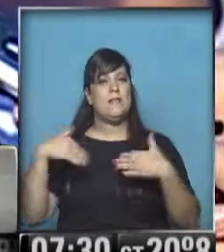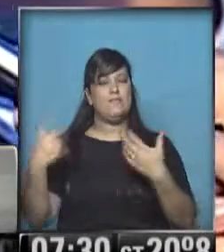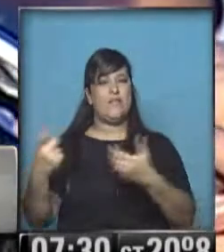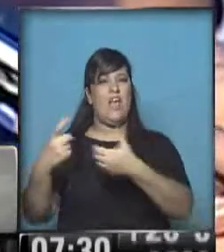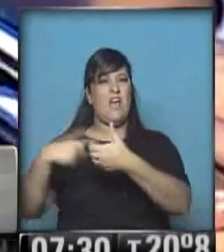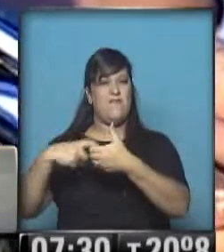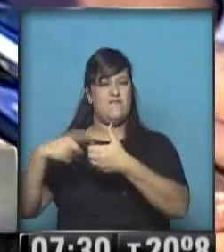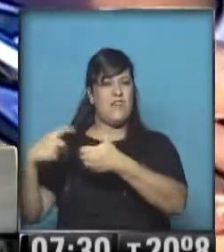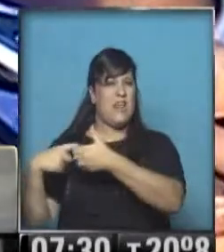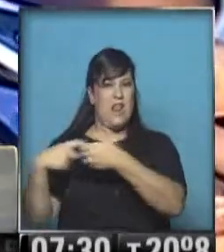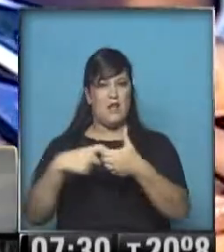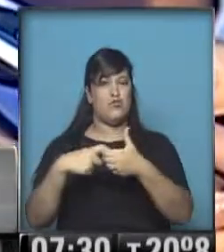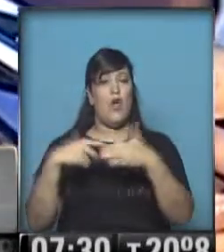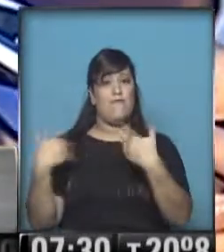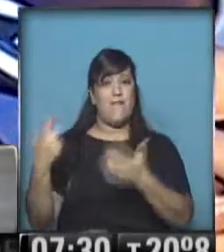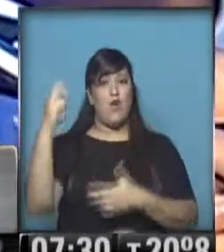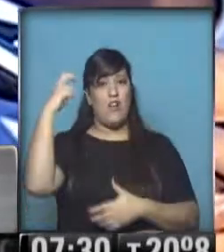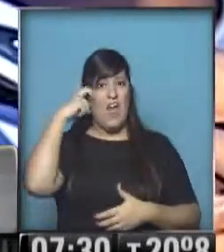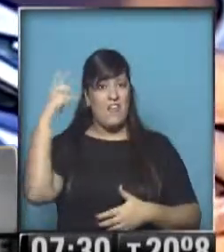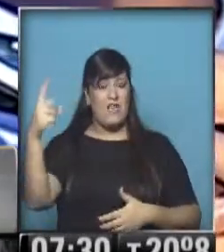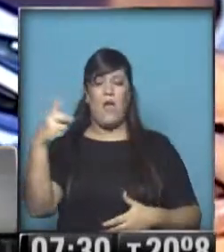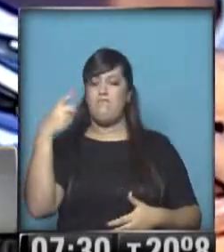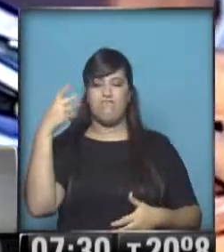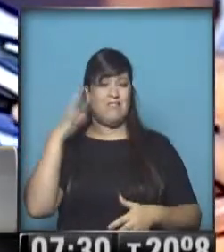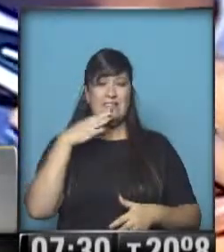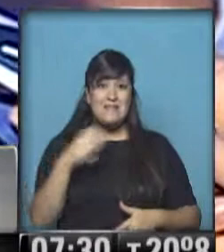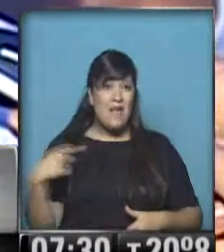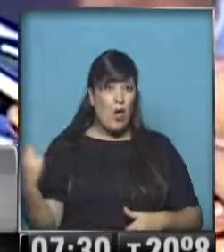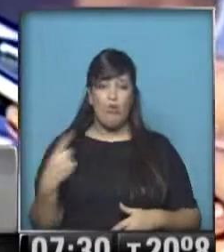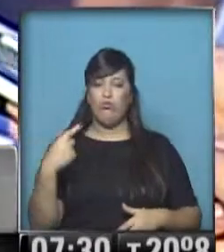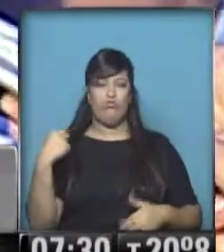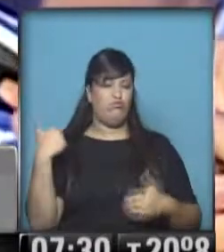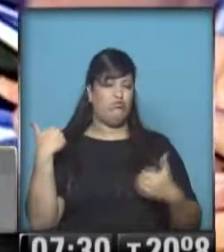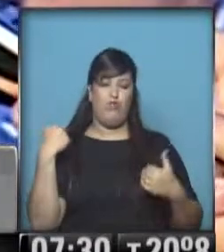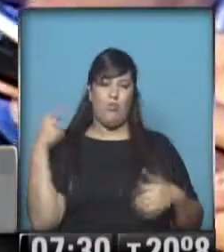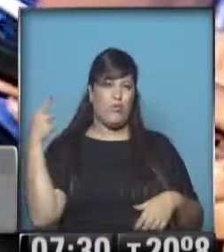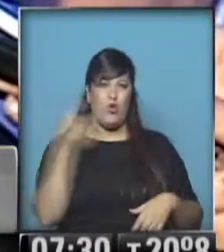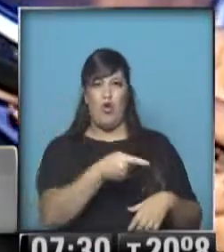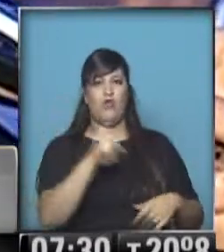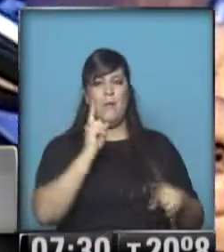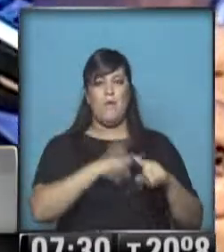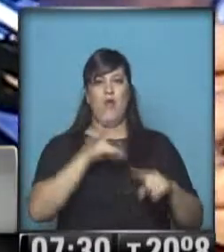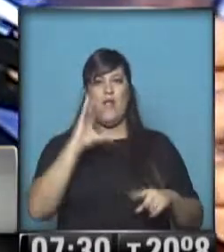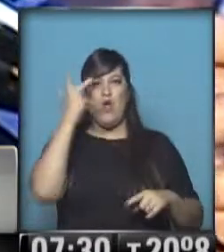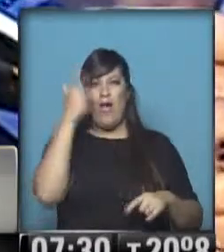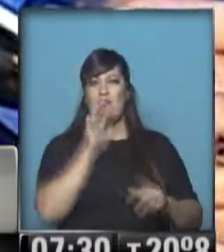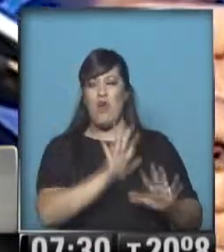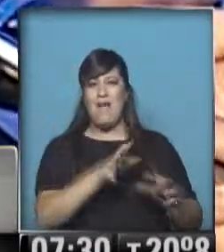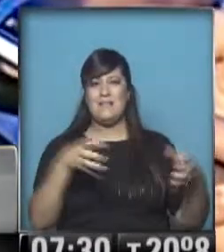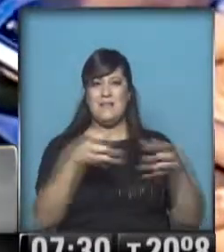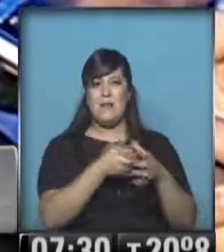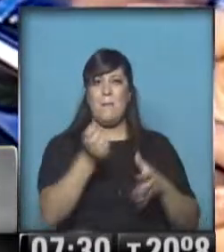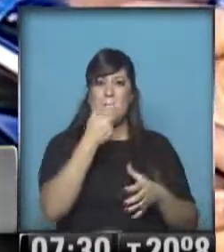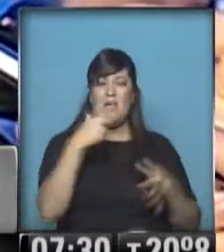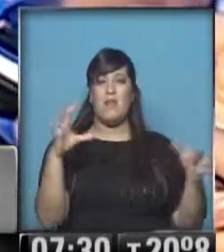de simpatía radical, que seguramente están absolutamente descreídos y enojados por una situación de esa característica, ¿no? Si